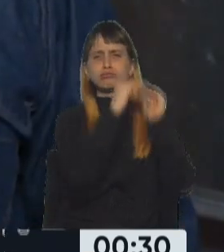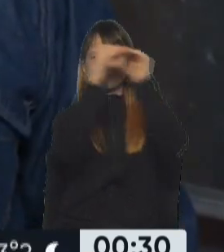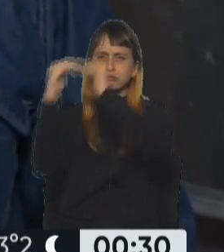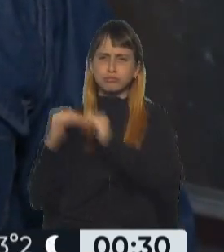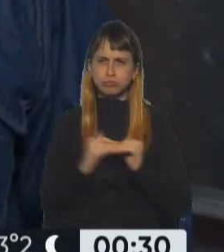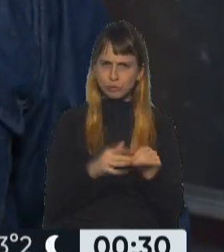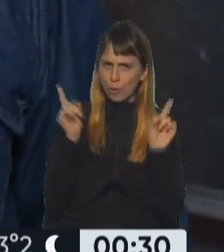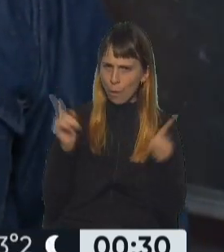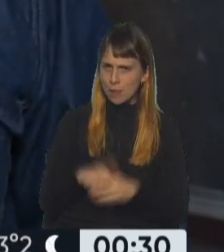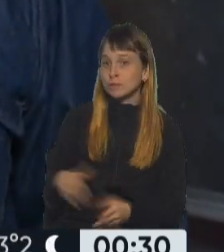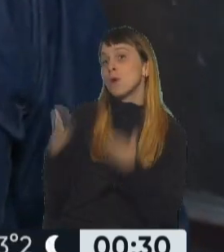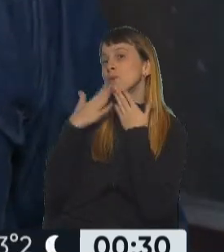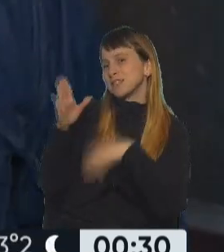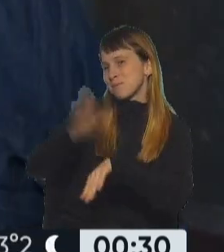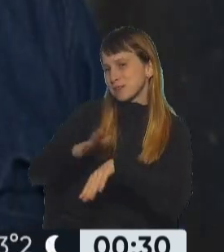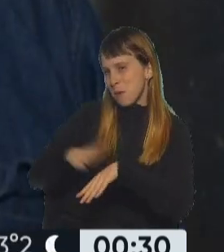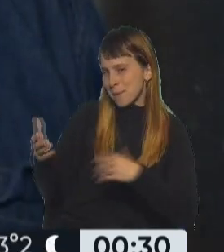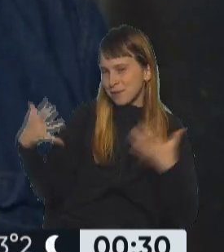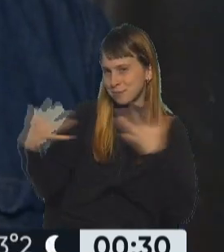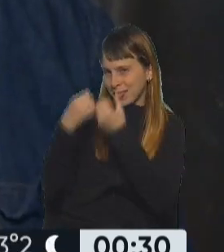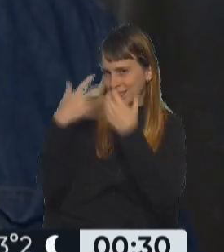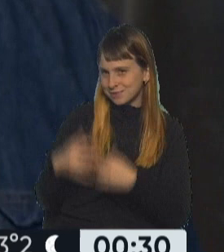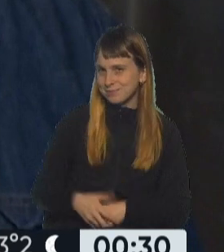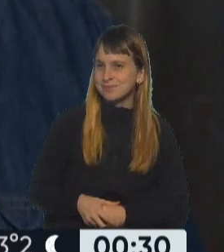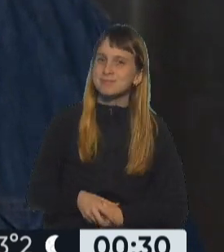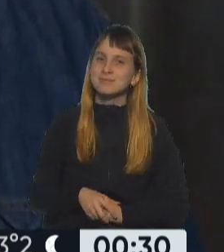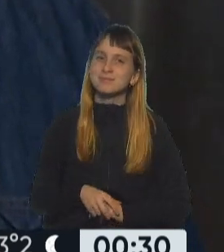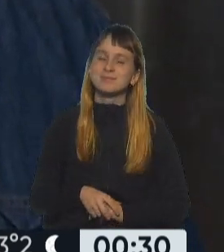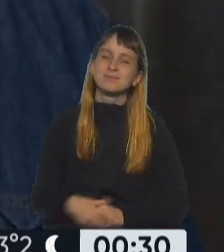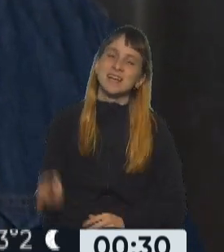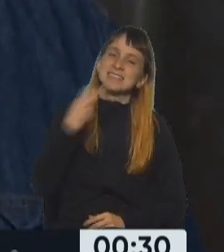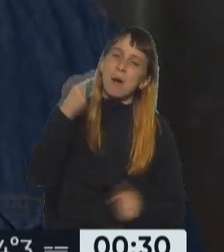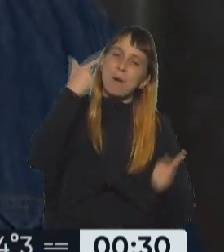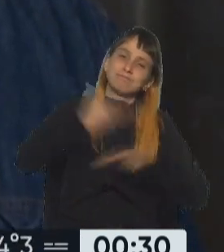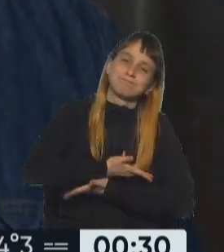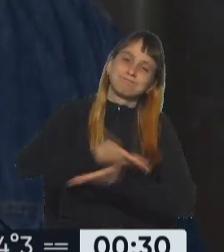por estos minutos, y brindis. Gracias. Ahí se salud. San Juan para todo el mundo.